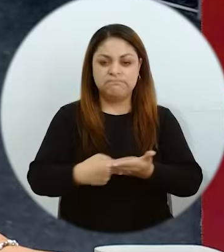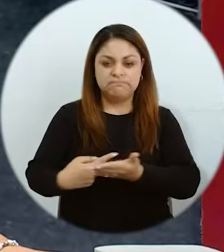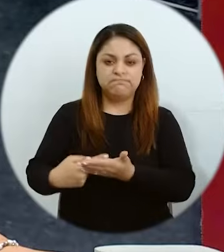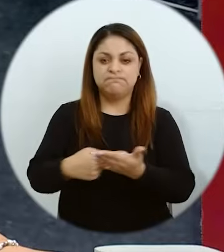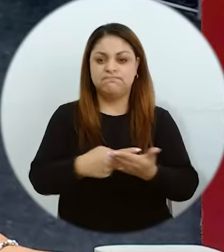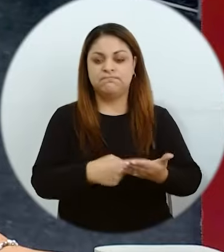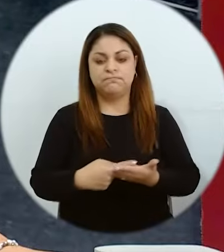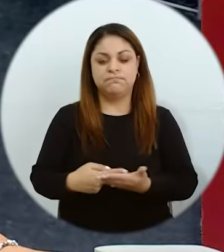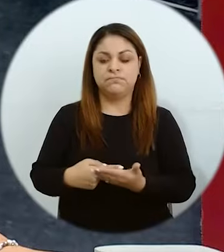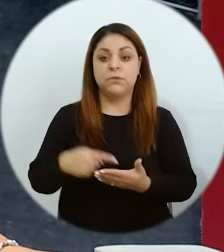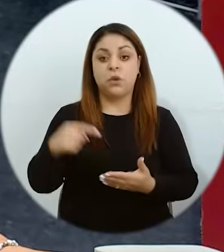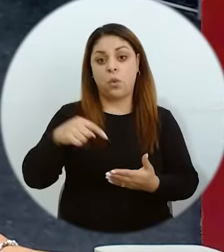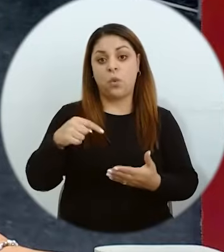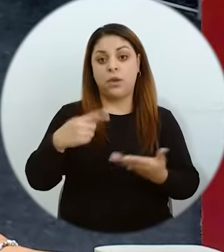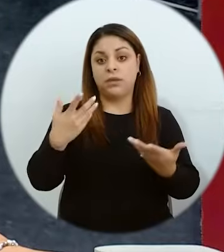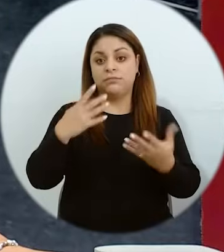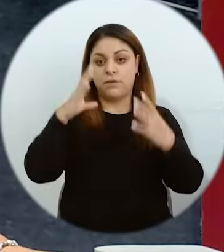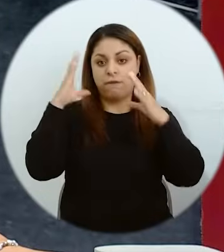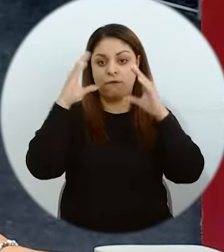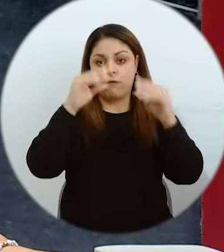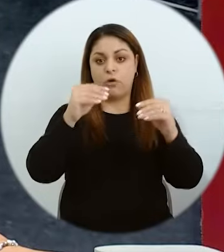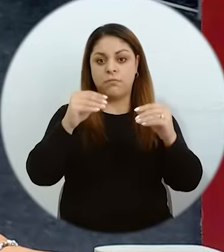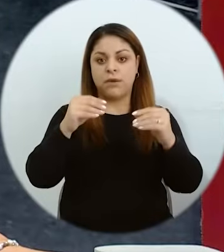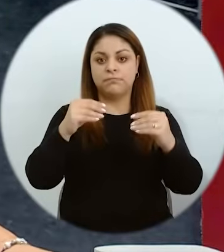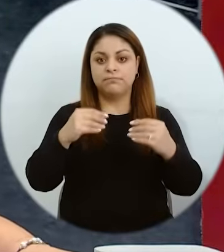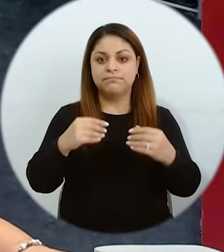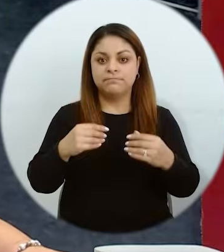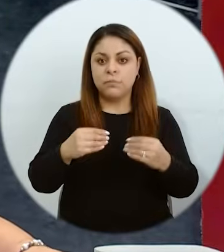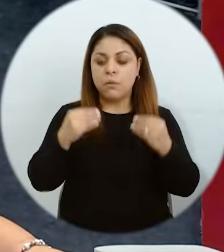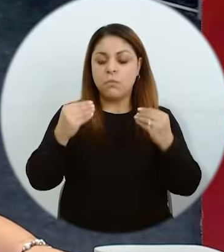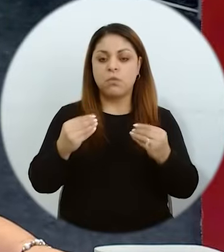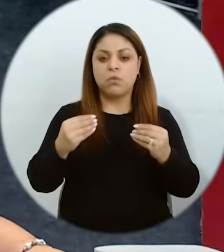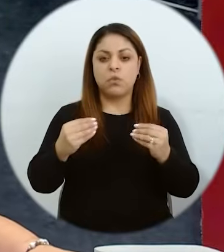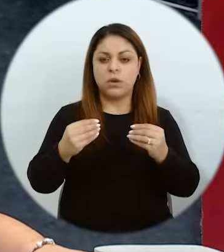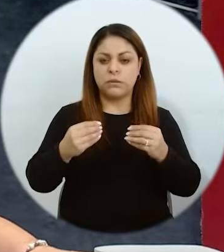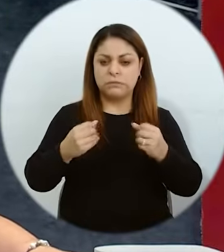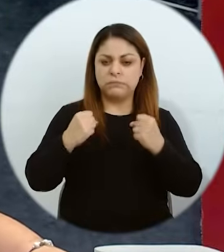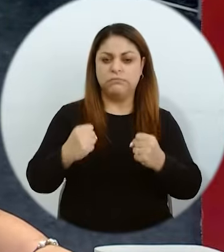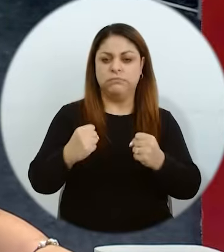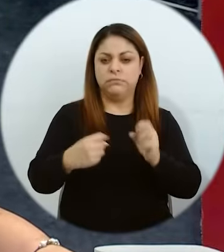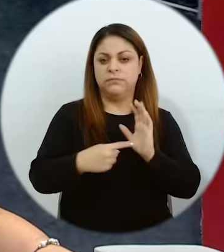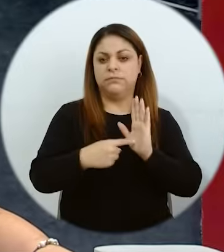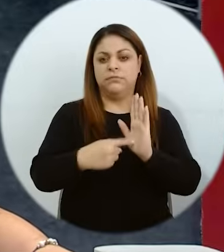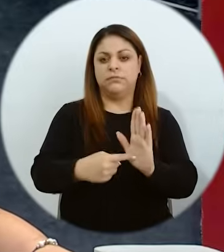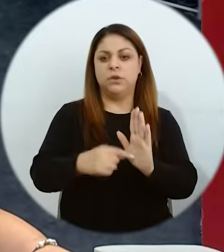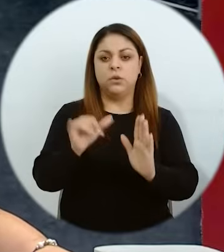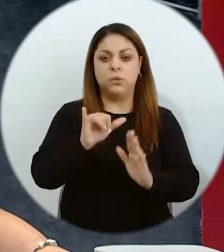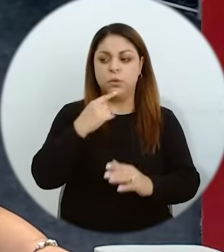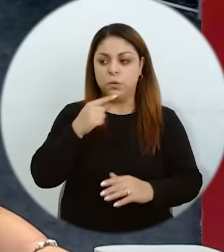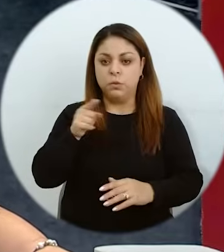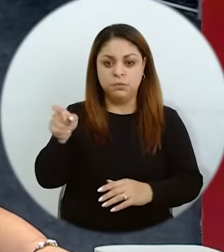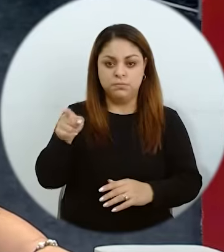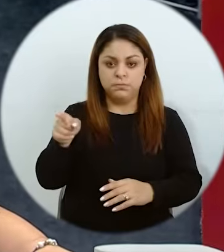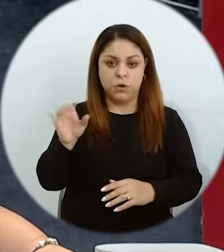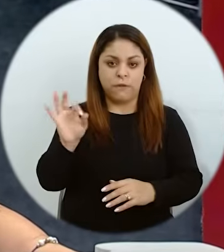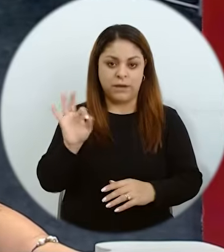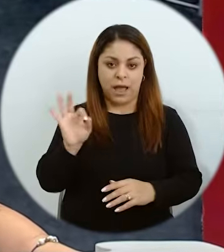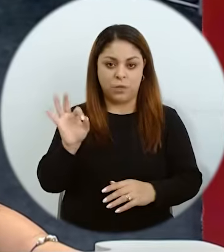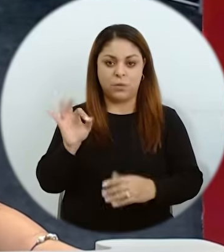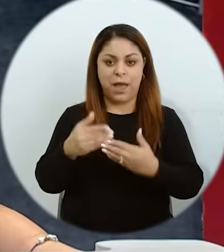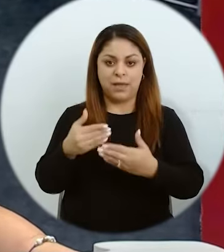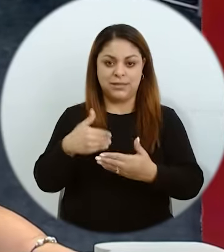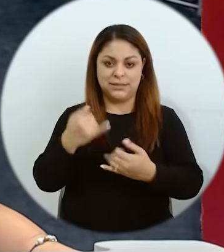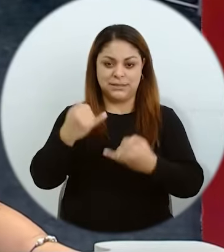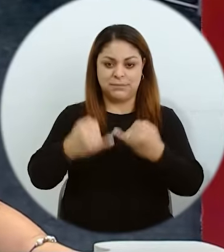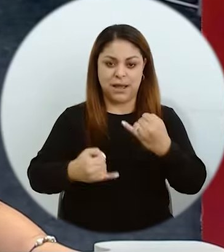y hoy pues el informe pues todavía es más contundente en señalar, es precisamente lo que decía don Fernando al finalizar